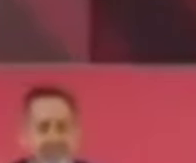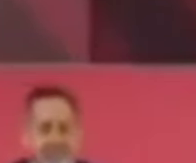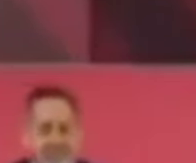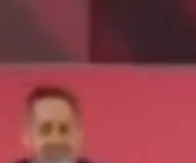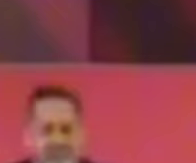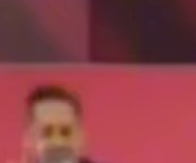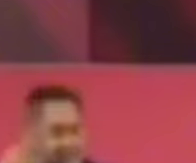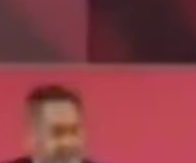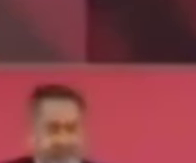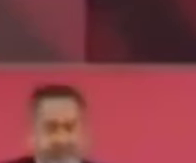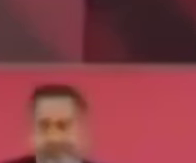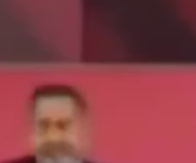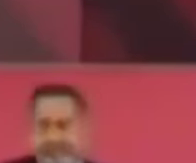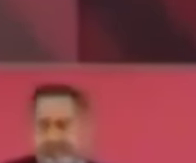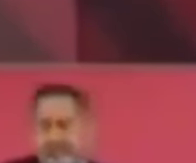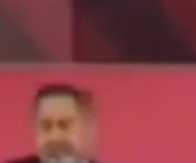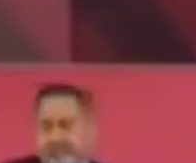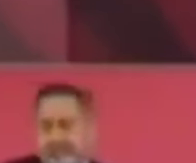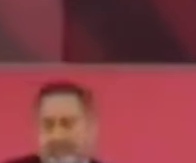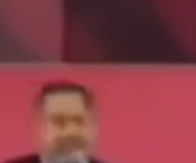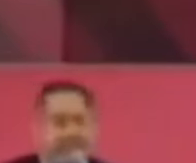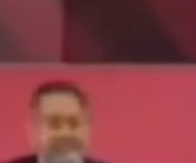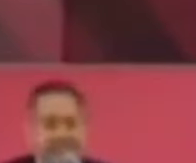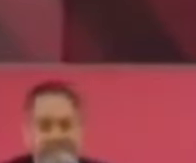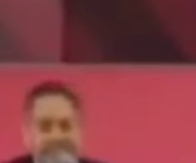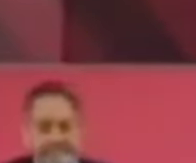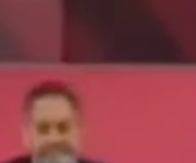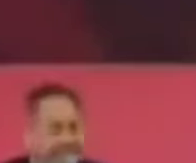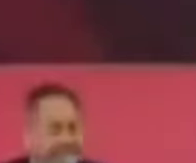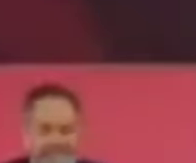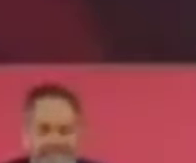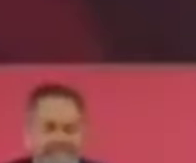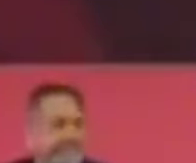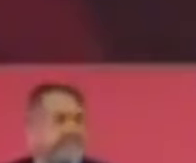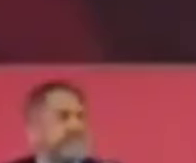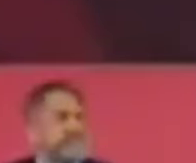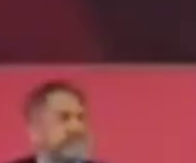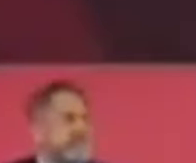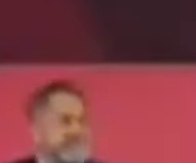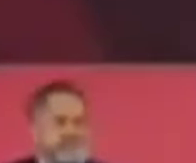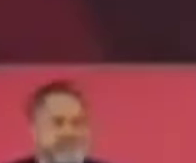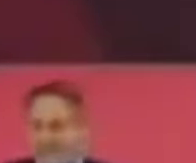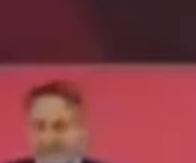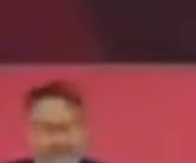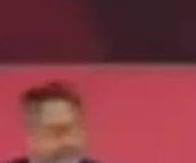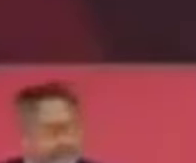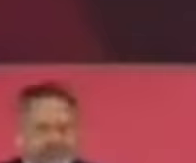periodo neoliberal o neop porfirista decidieron